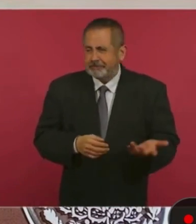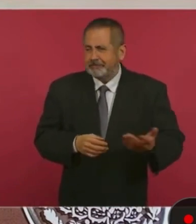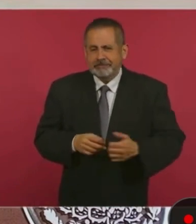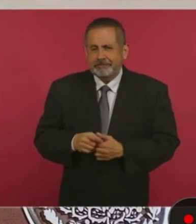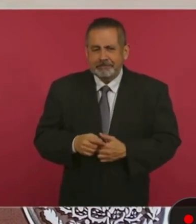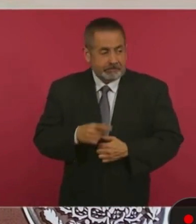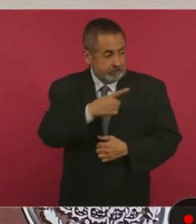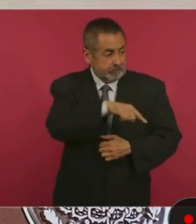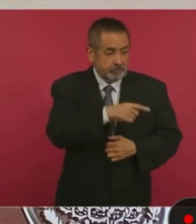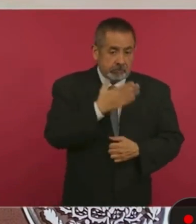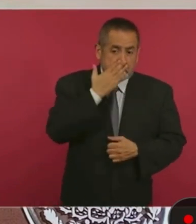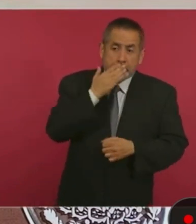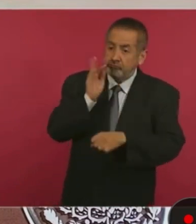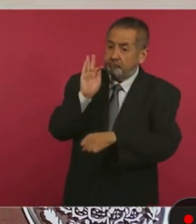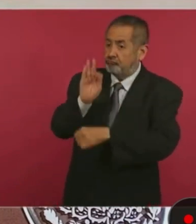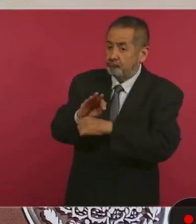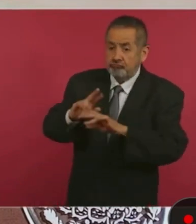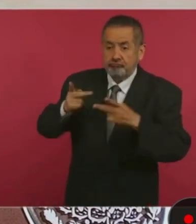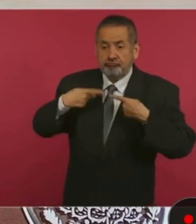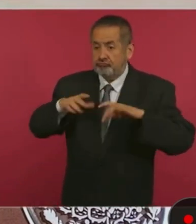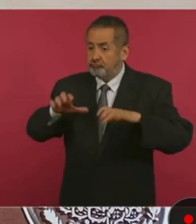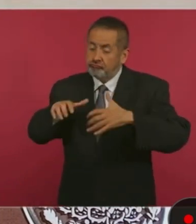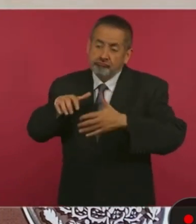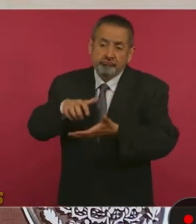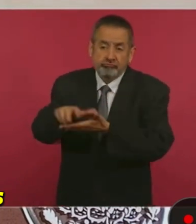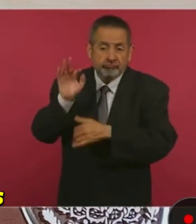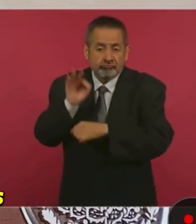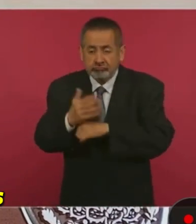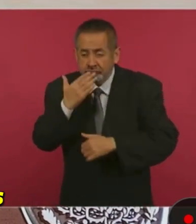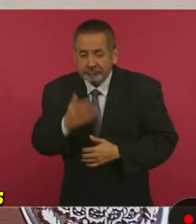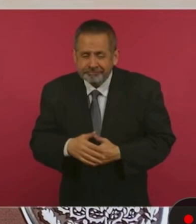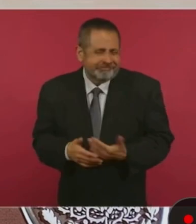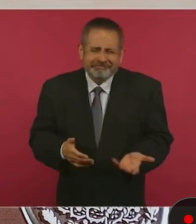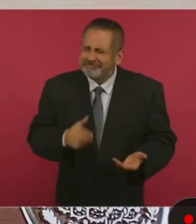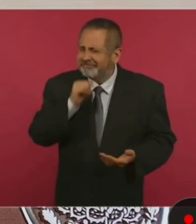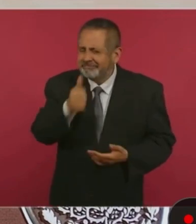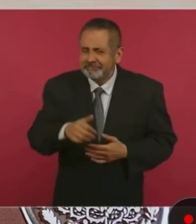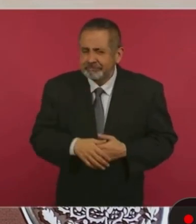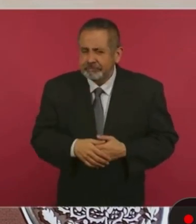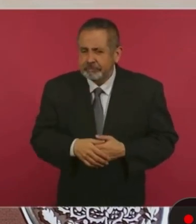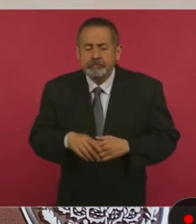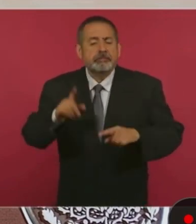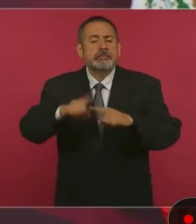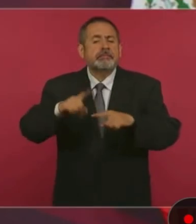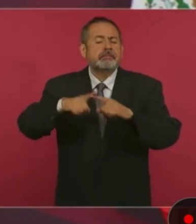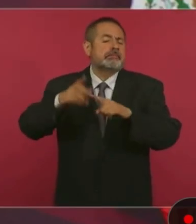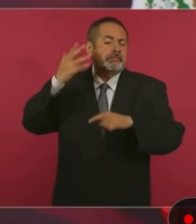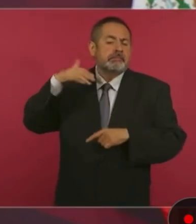en beneficio del pueblo. ¿Quiénes privatizaron las tierras ejidales? PRI,